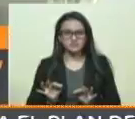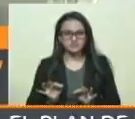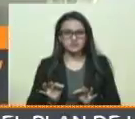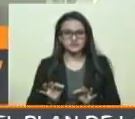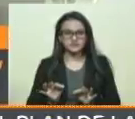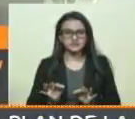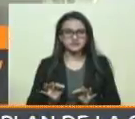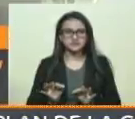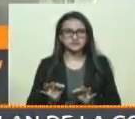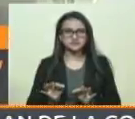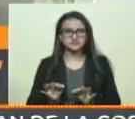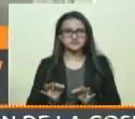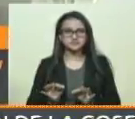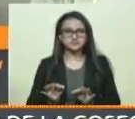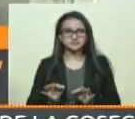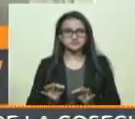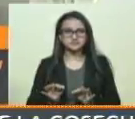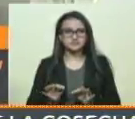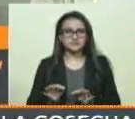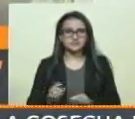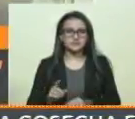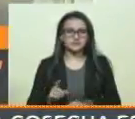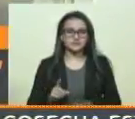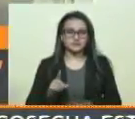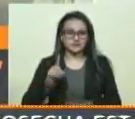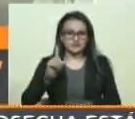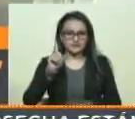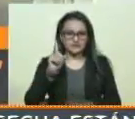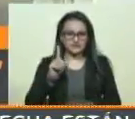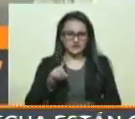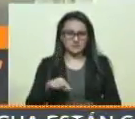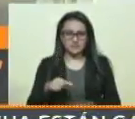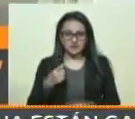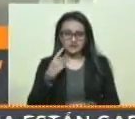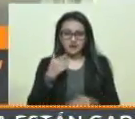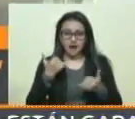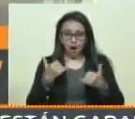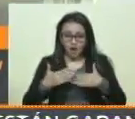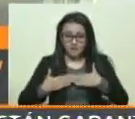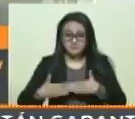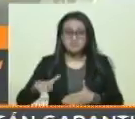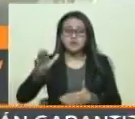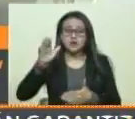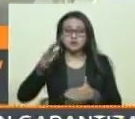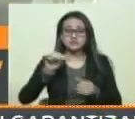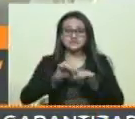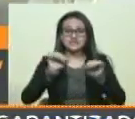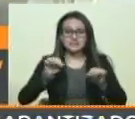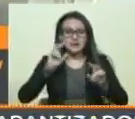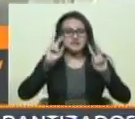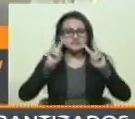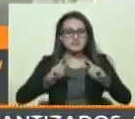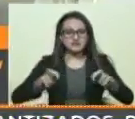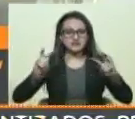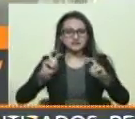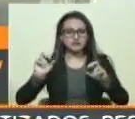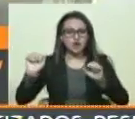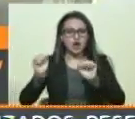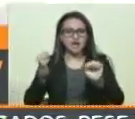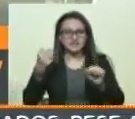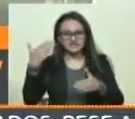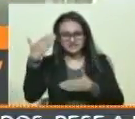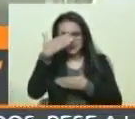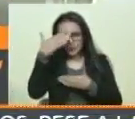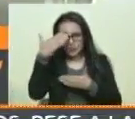como también estamos poniendo en vigencia a partir de hoy el sistema de investigación antiextorsión y